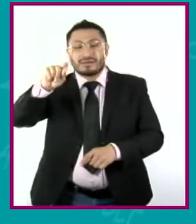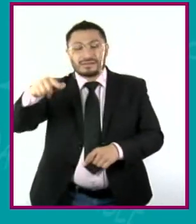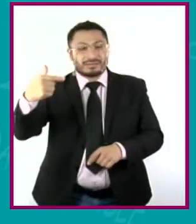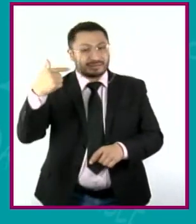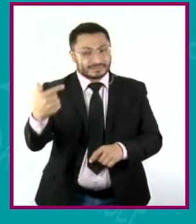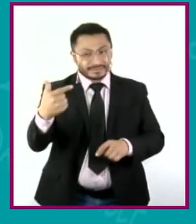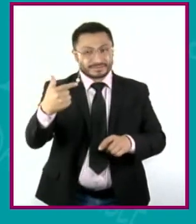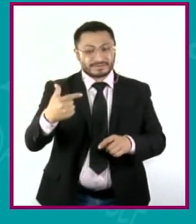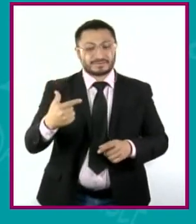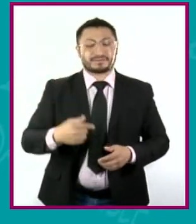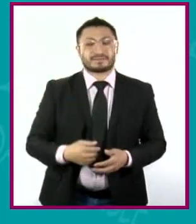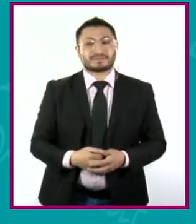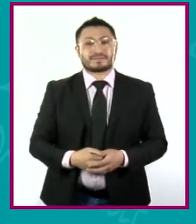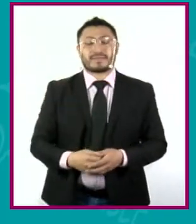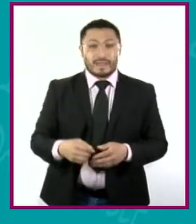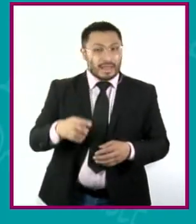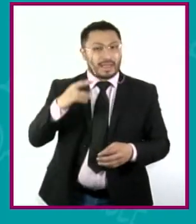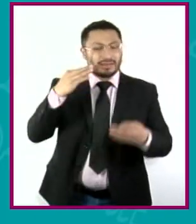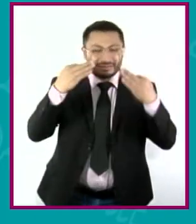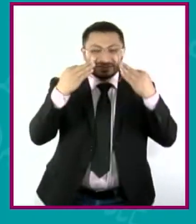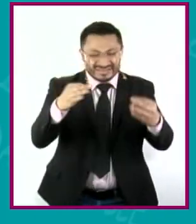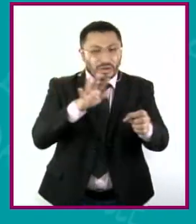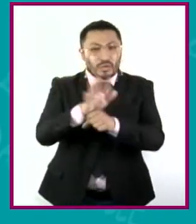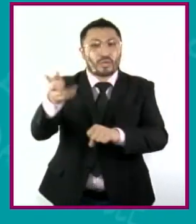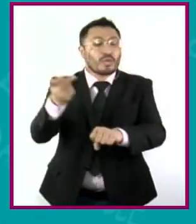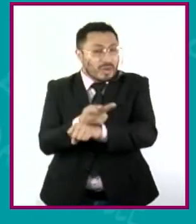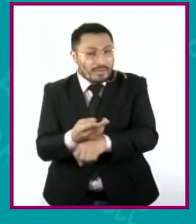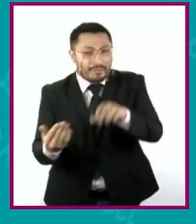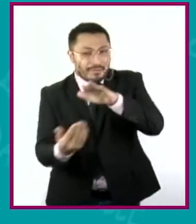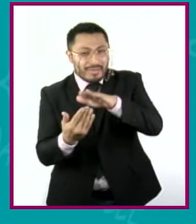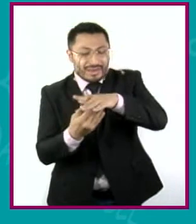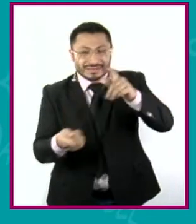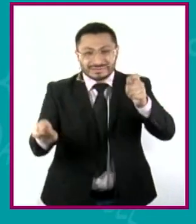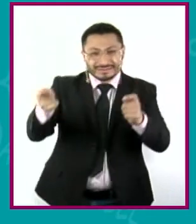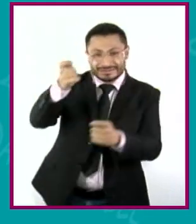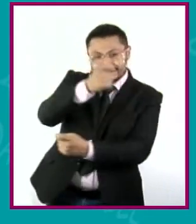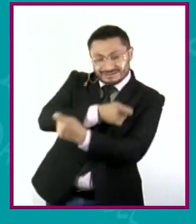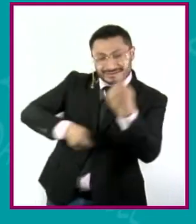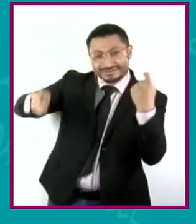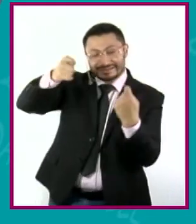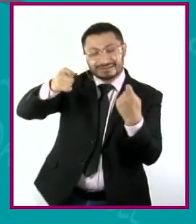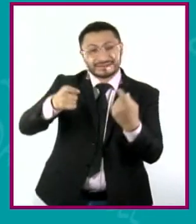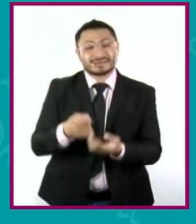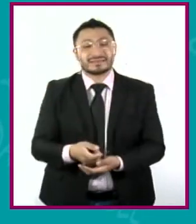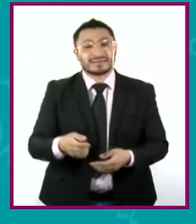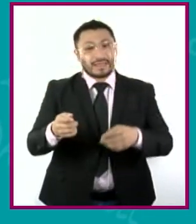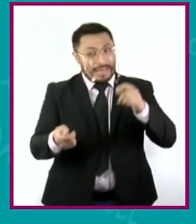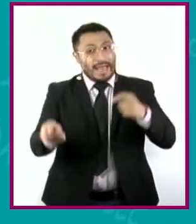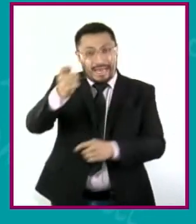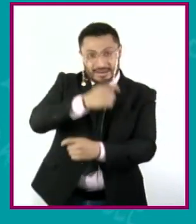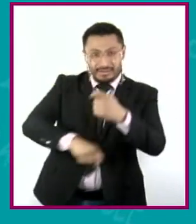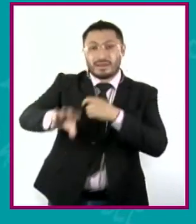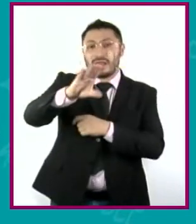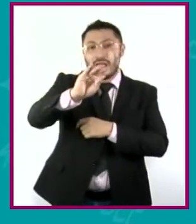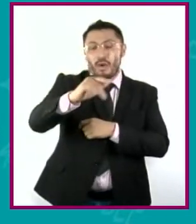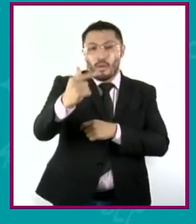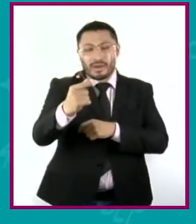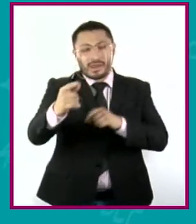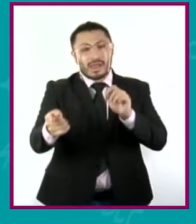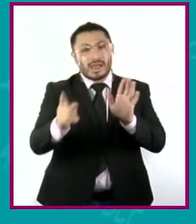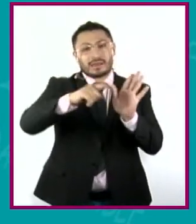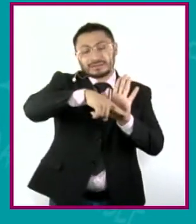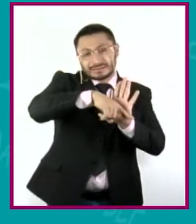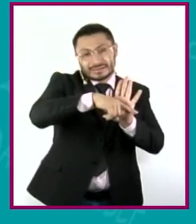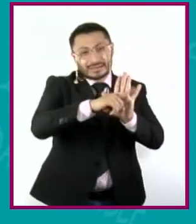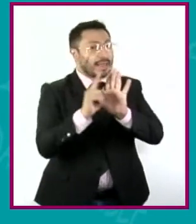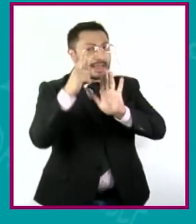Veamos qué ocurre con la mesa al aplicar estas simetrías. Tras la rotación de 90 grados en el sentido